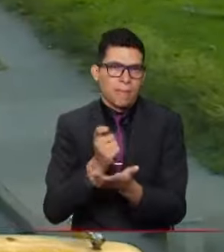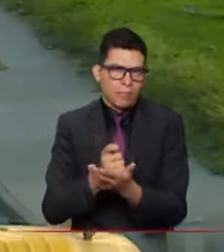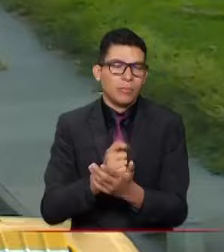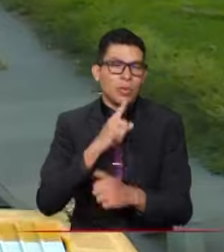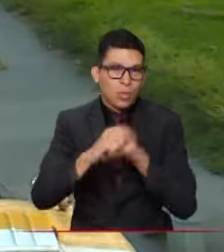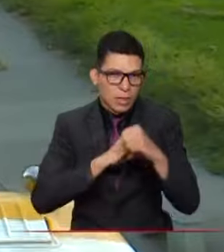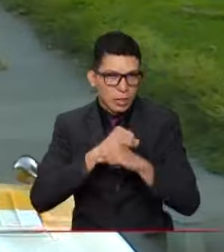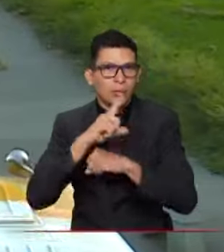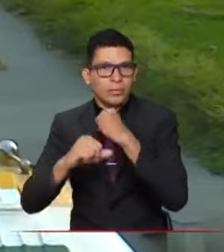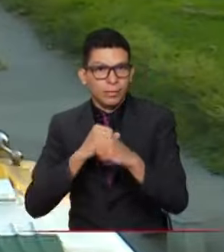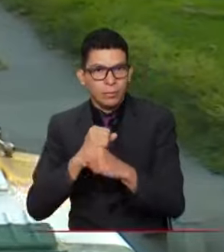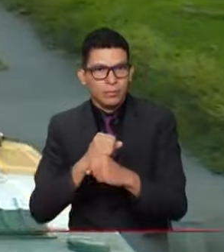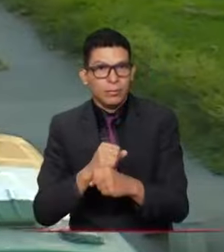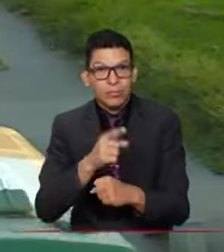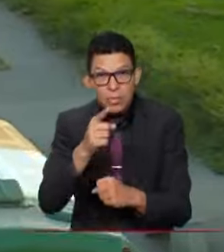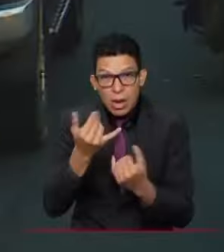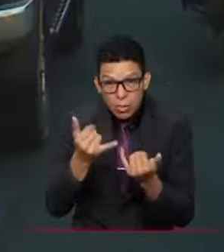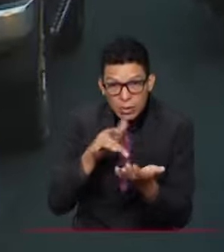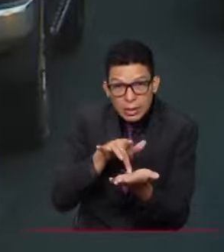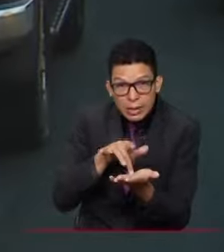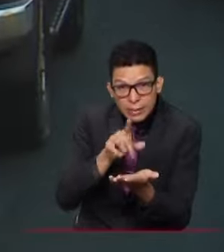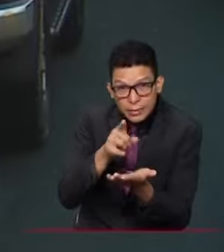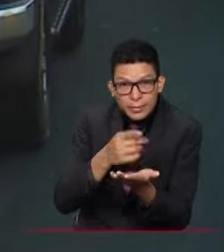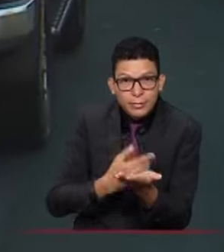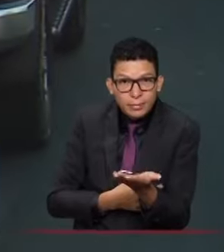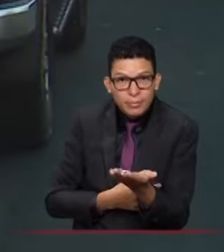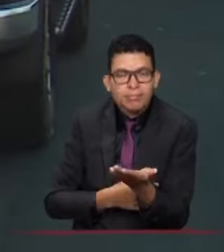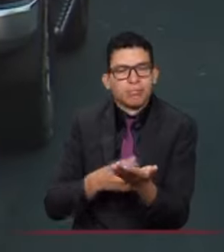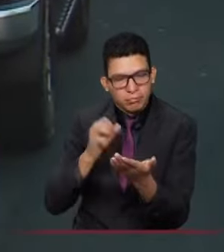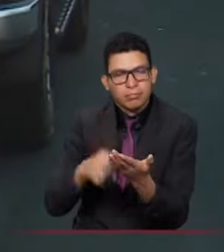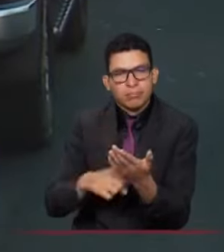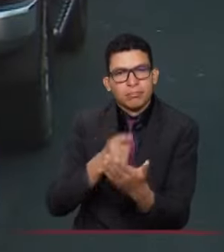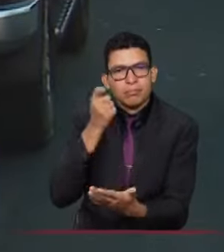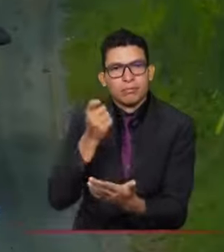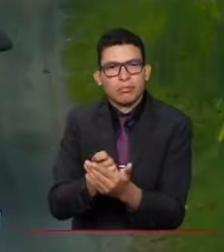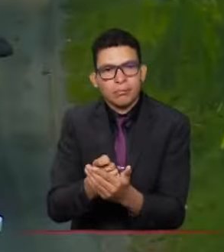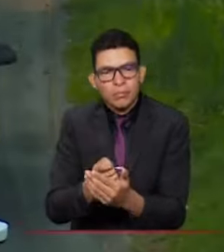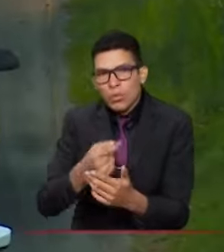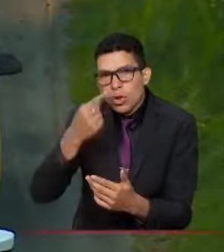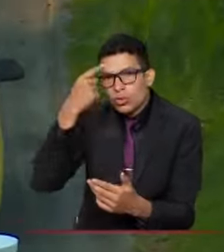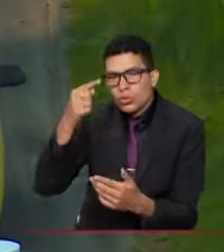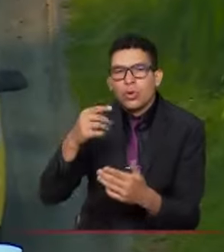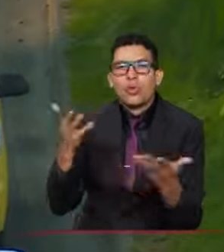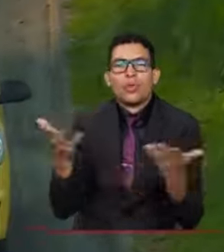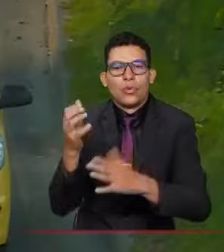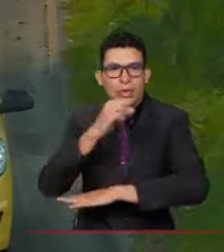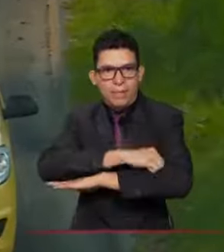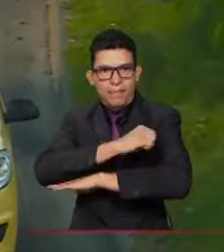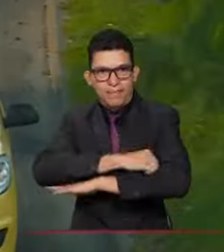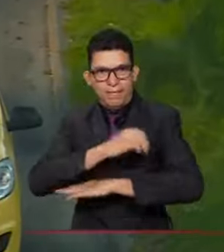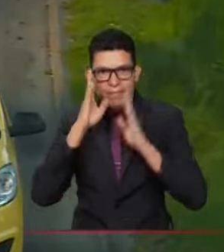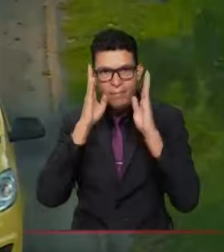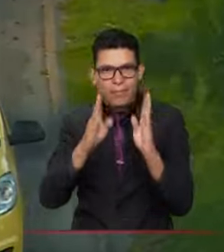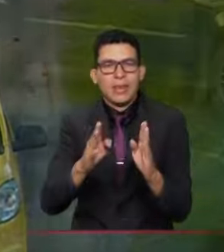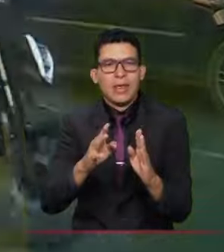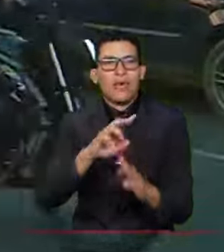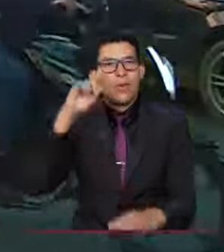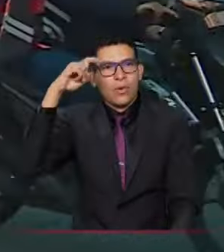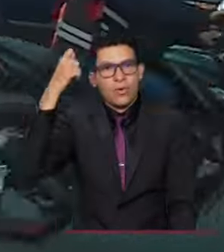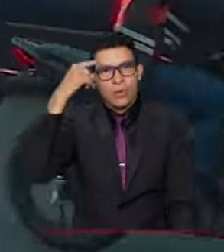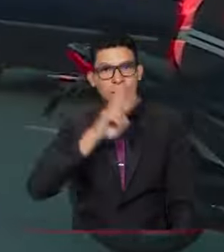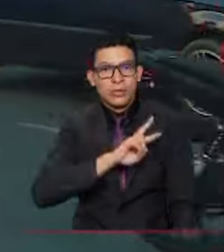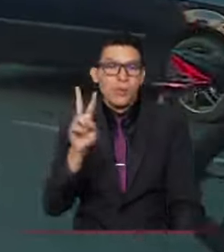actualmente es deudor corriente o moroso del impuesto automotor puede ejecutar el pago automático en la ventanilla de atención de la gobernación del Valle o en la